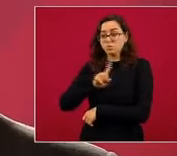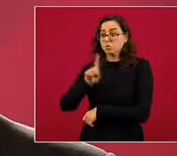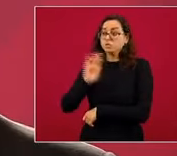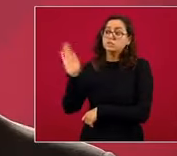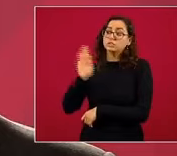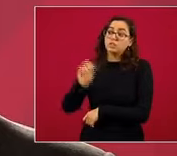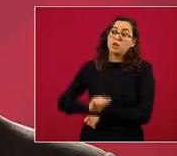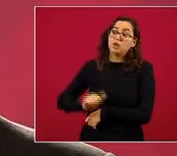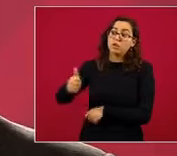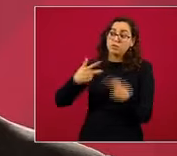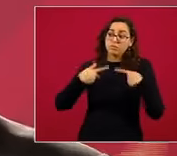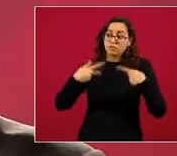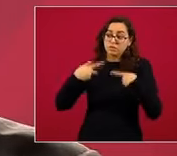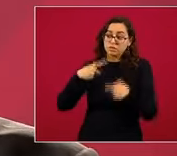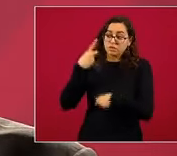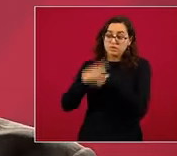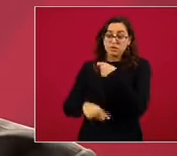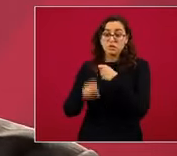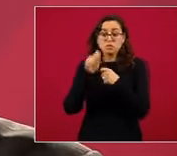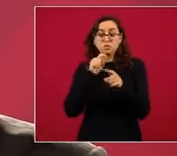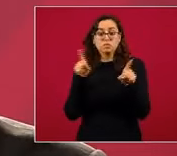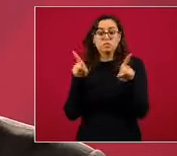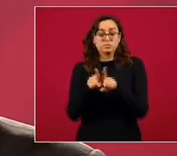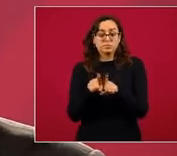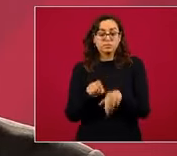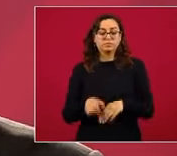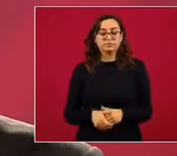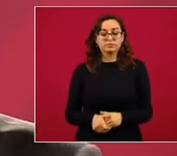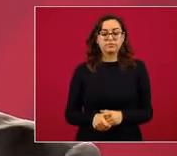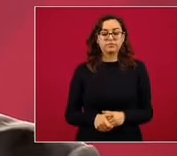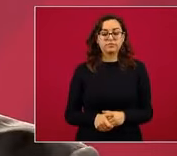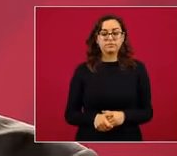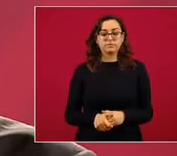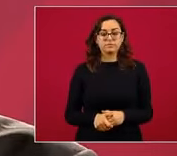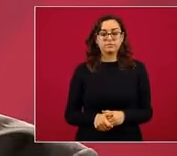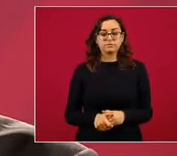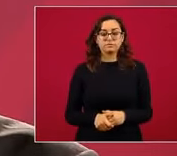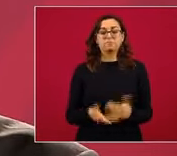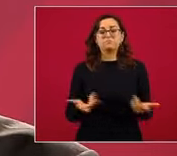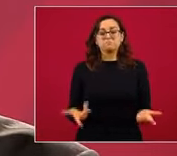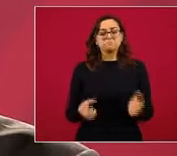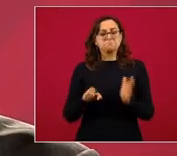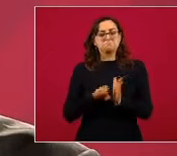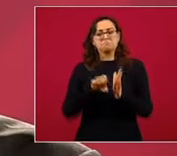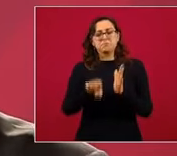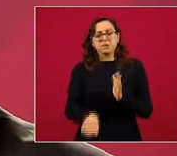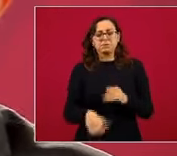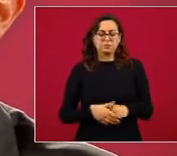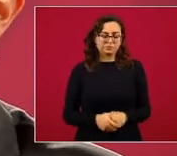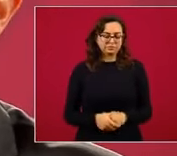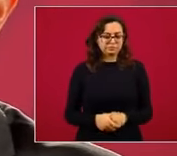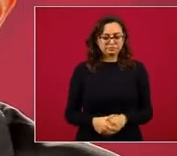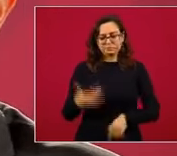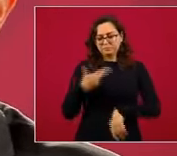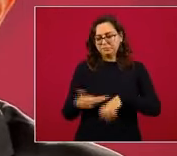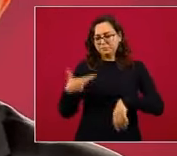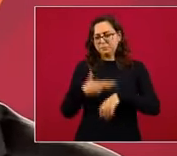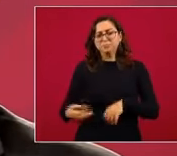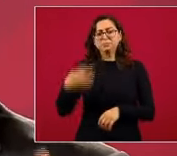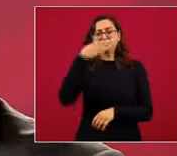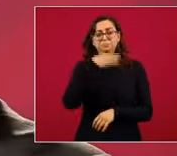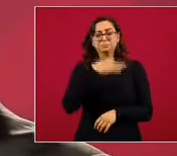otras personas. De manera muy pragmática, si se realiza una fiesta y el vecino